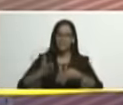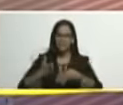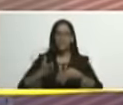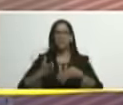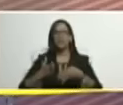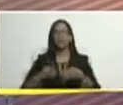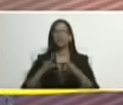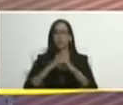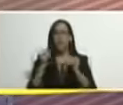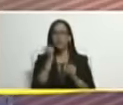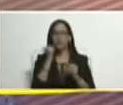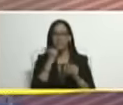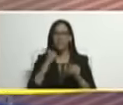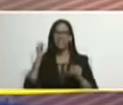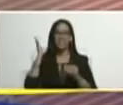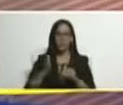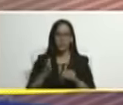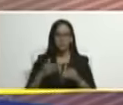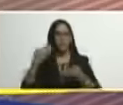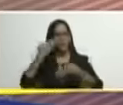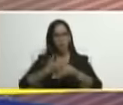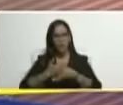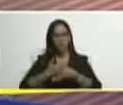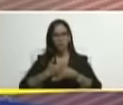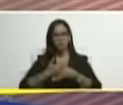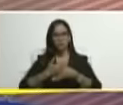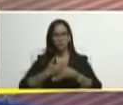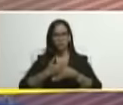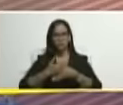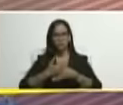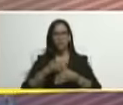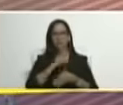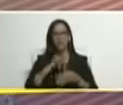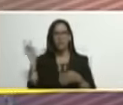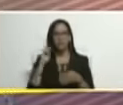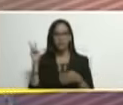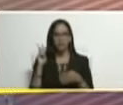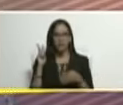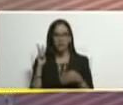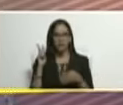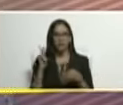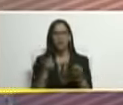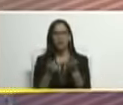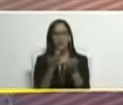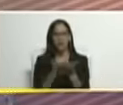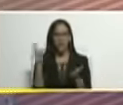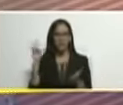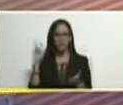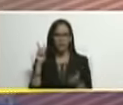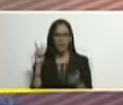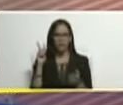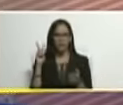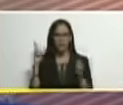de todas las sanciones y el bloqueo sobre la sociedad venezolana, sobre la economía venezolana.